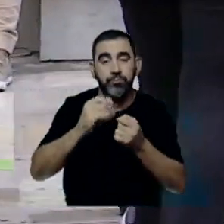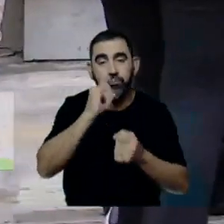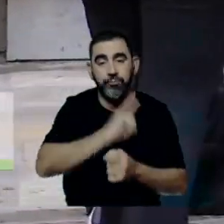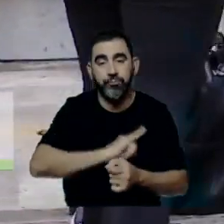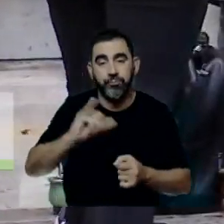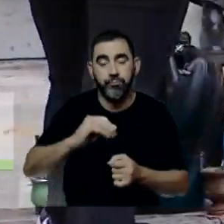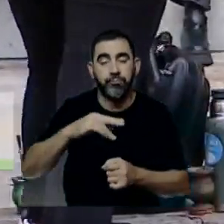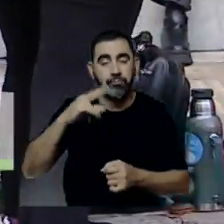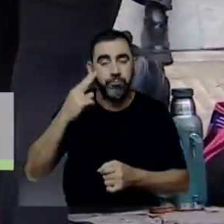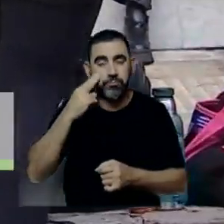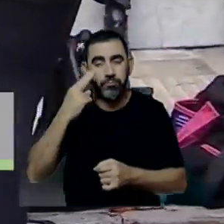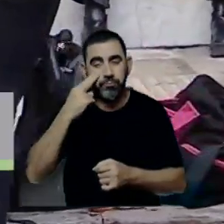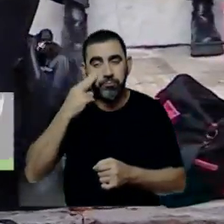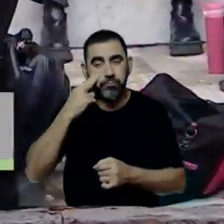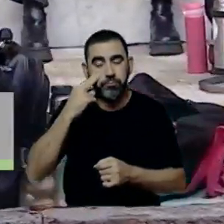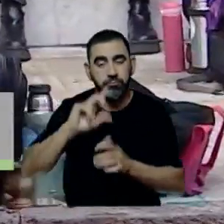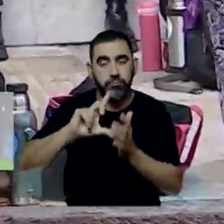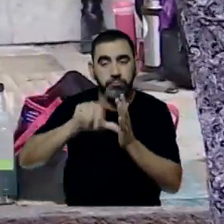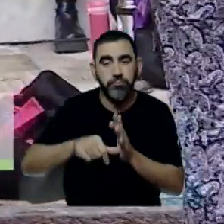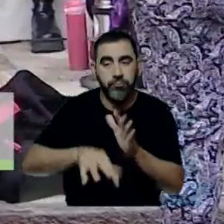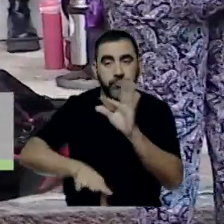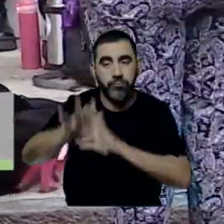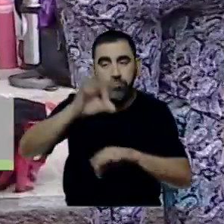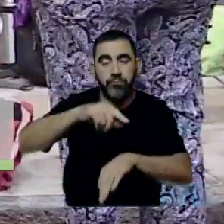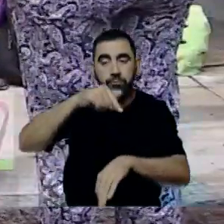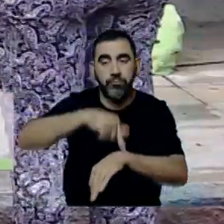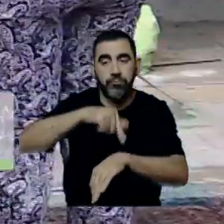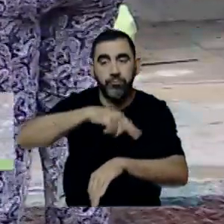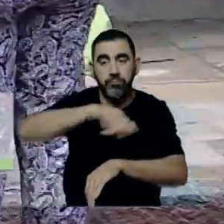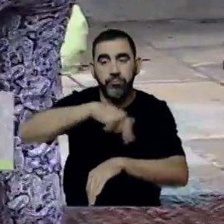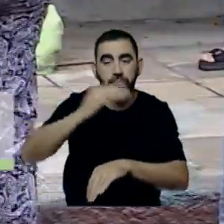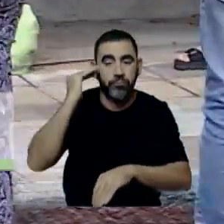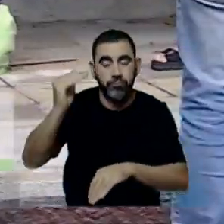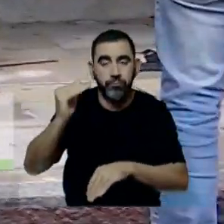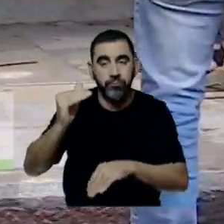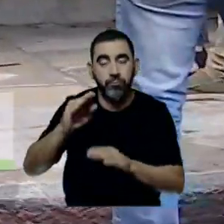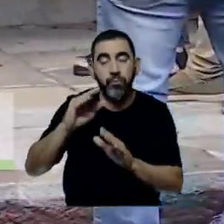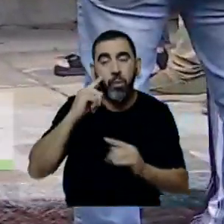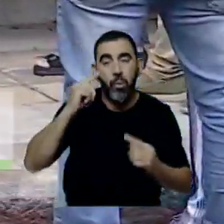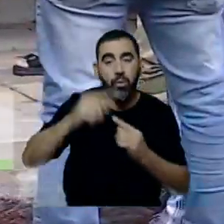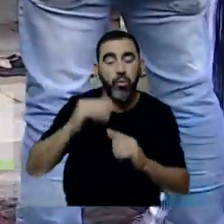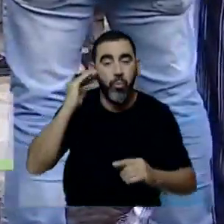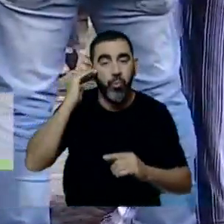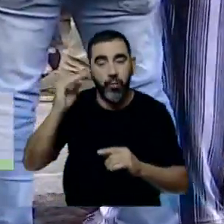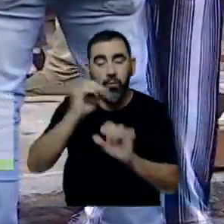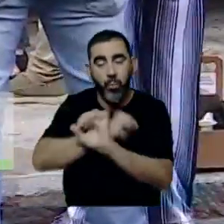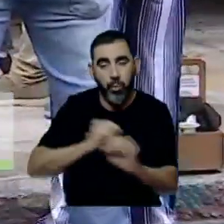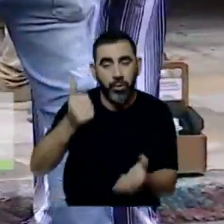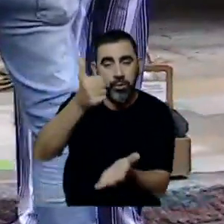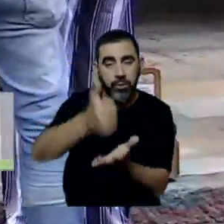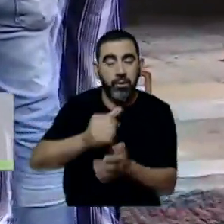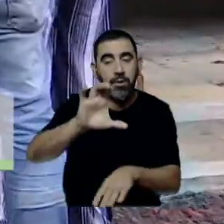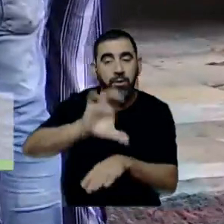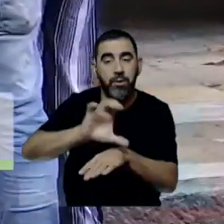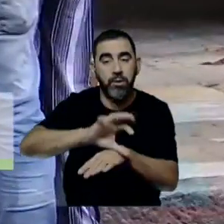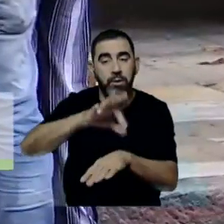denuncia irregularidades y retrasos en las elecciones de horas docentes y con la medida busca que los profesores puedan tomar cargos